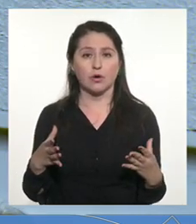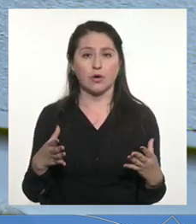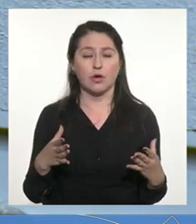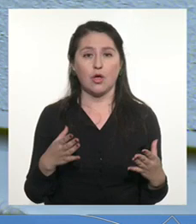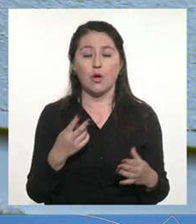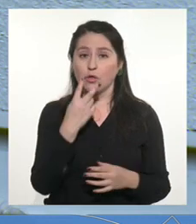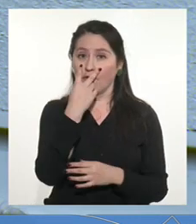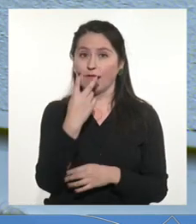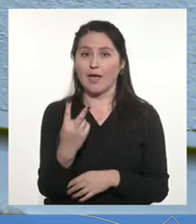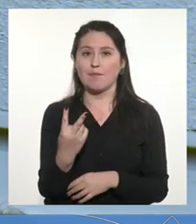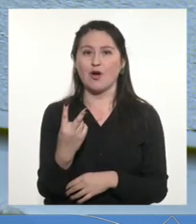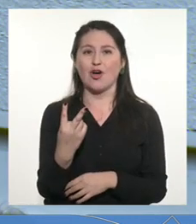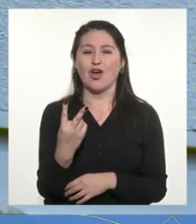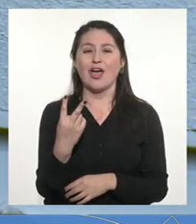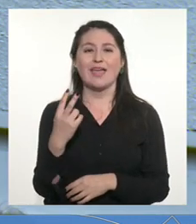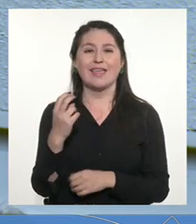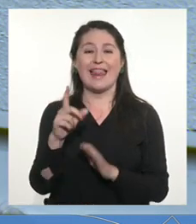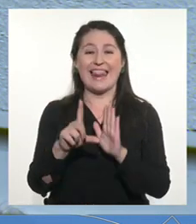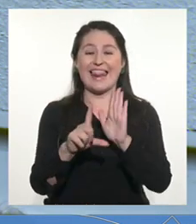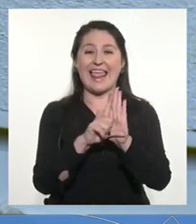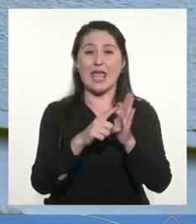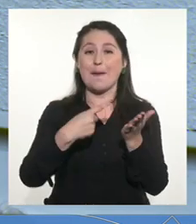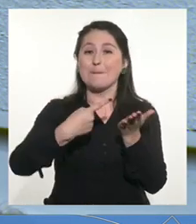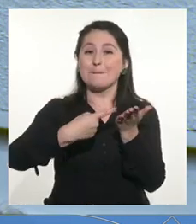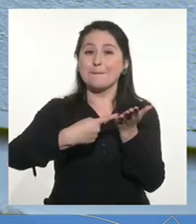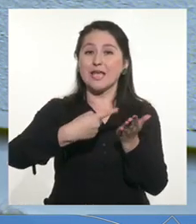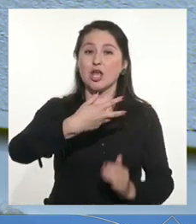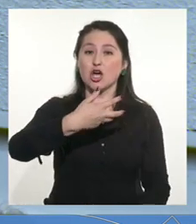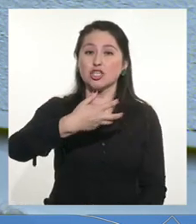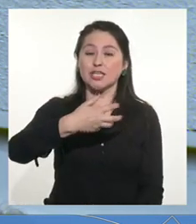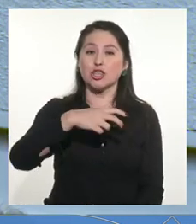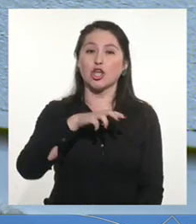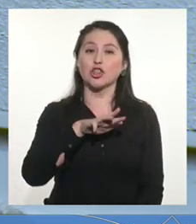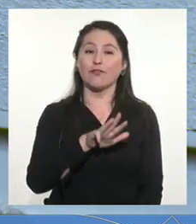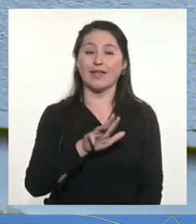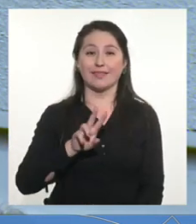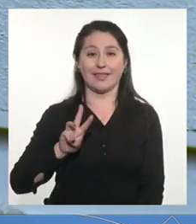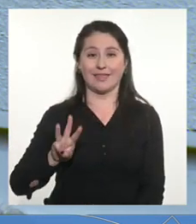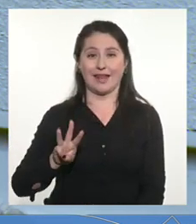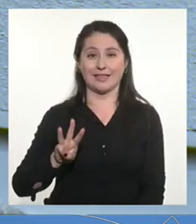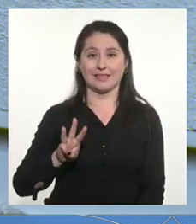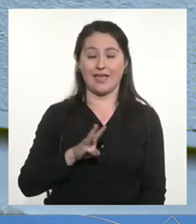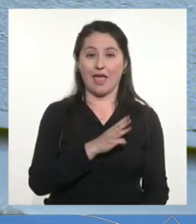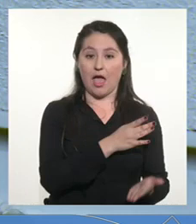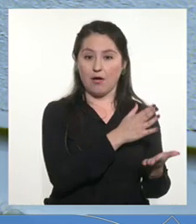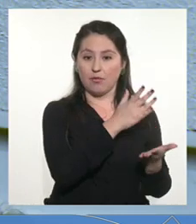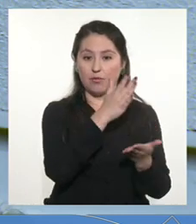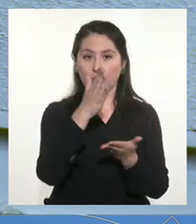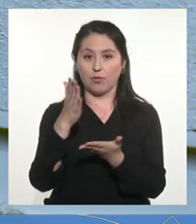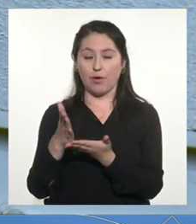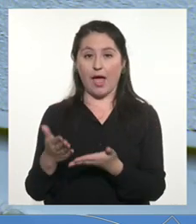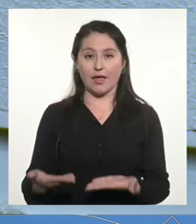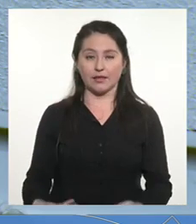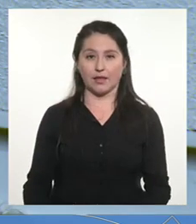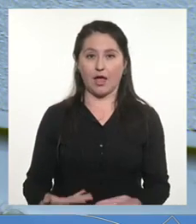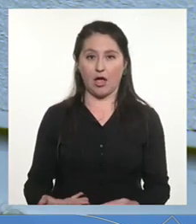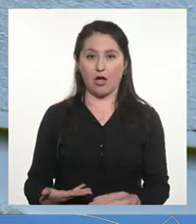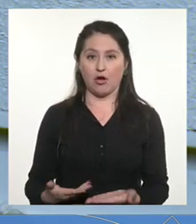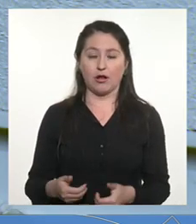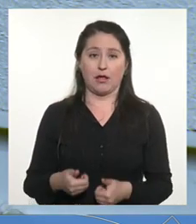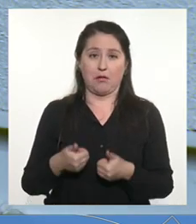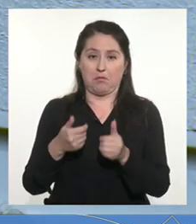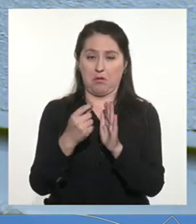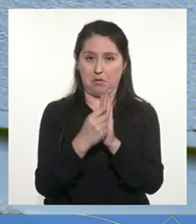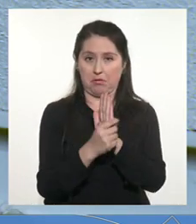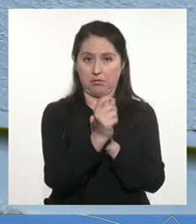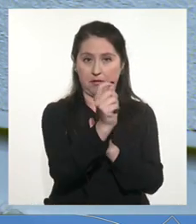de leyes del siglo 19 1893 vigentes hasta el día de hoy y obviamente van a permitir